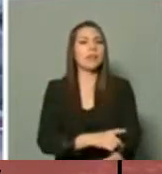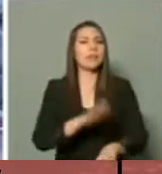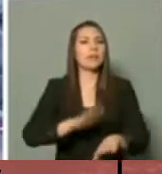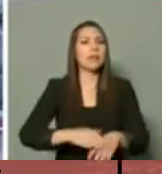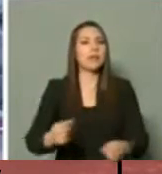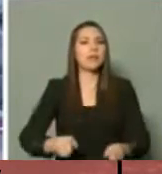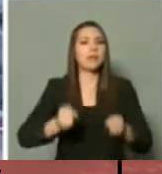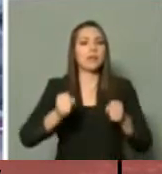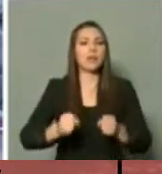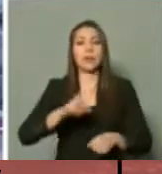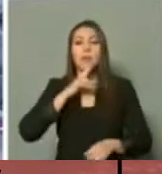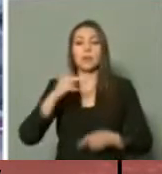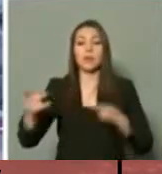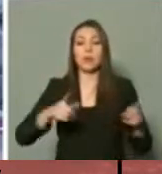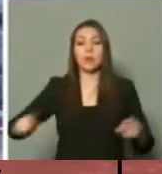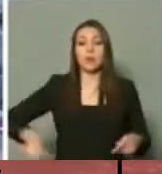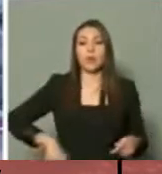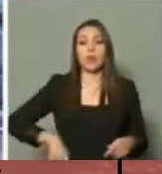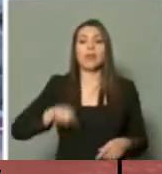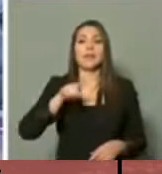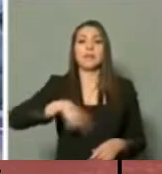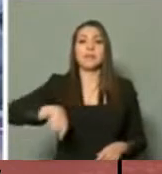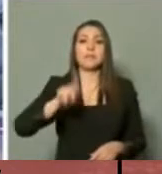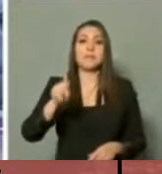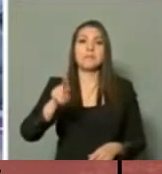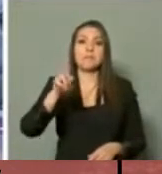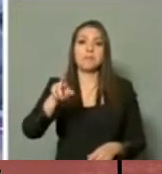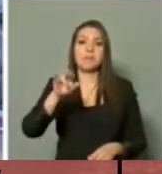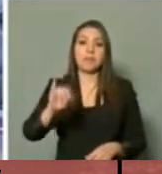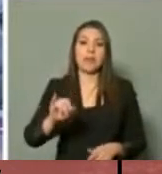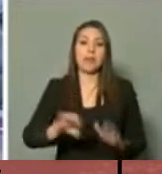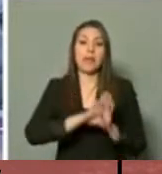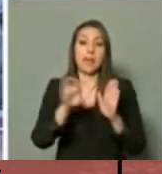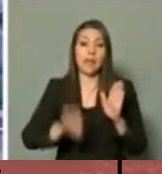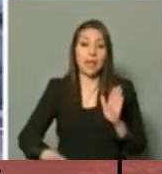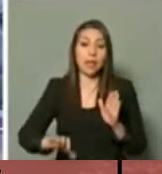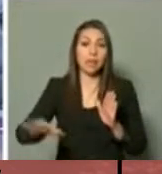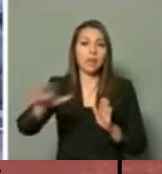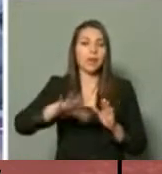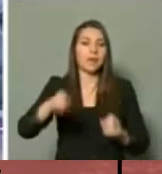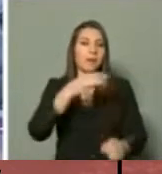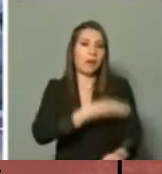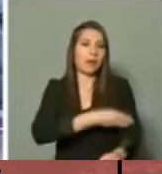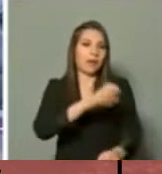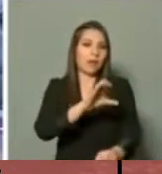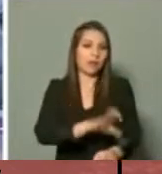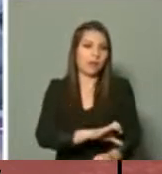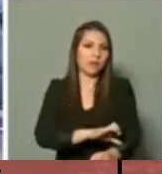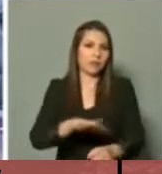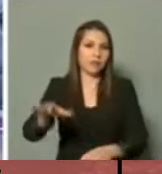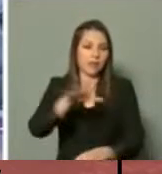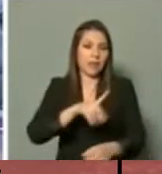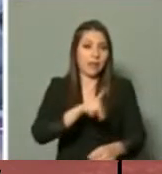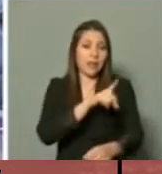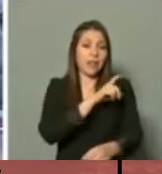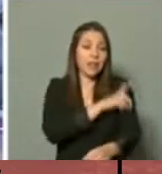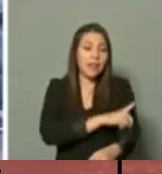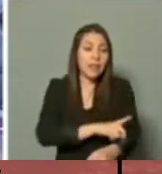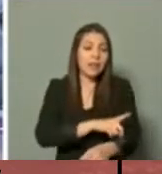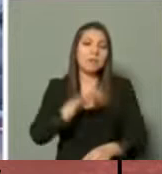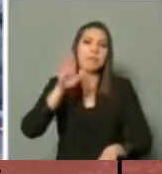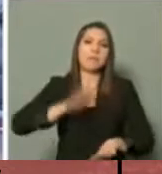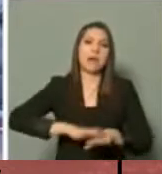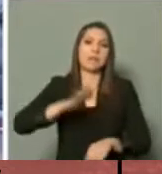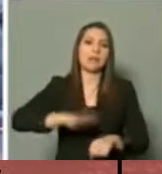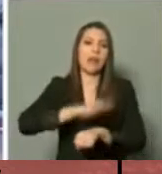mejor gobernadas son las gobernadas por el PRI. Y para ello, el mejor ejemplo es Magdalena Contreras, que ha sido de las demarcaciones mejor calificadas.